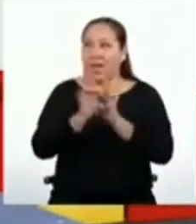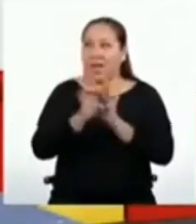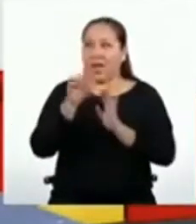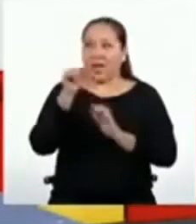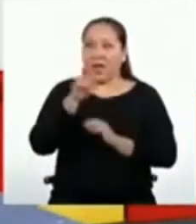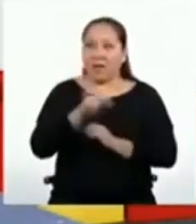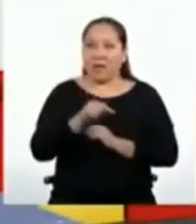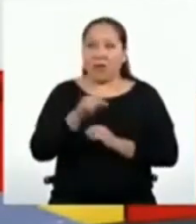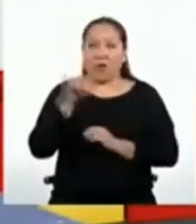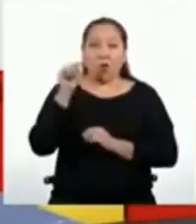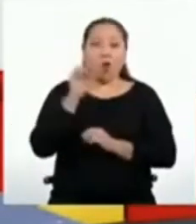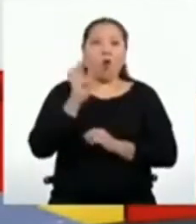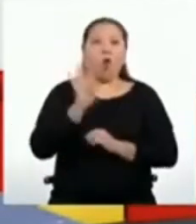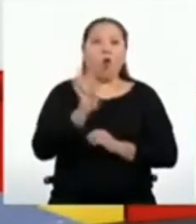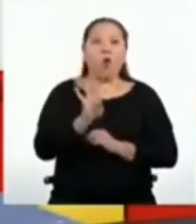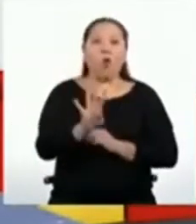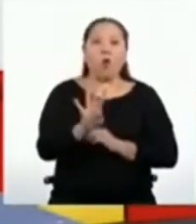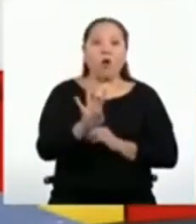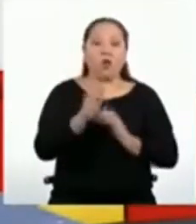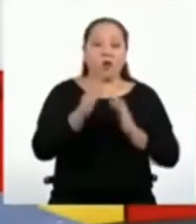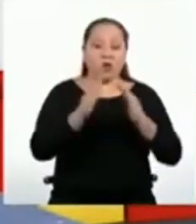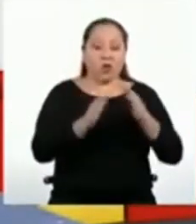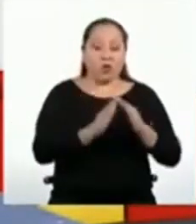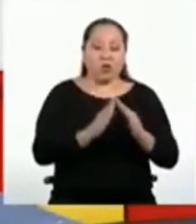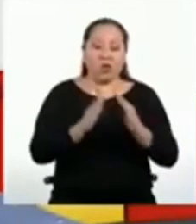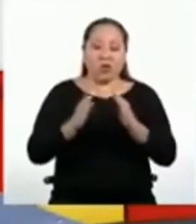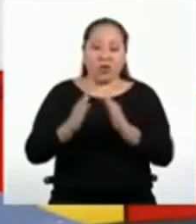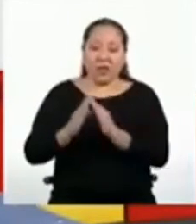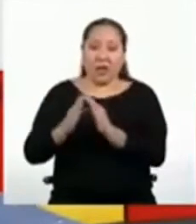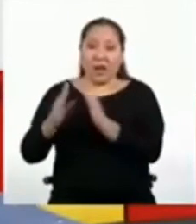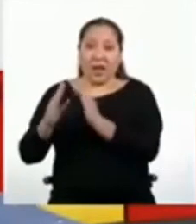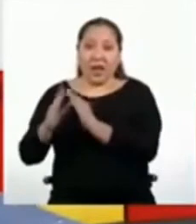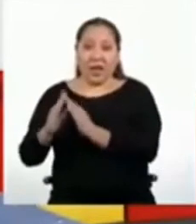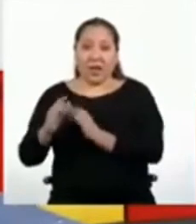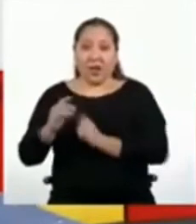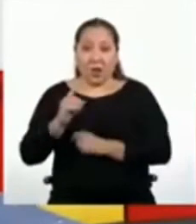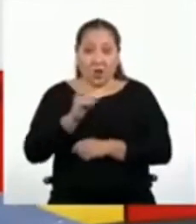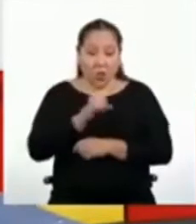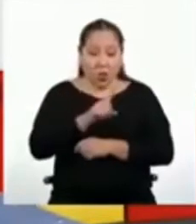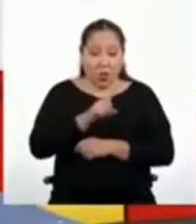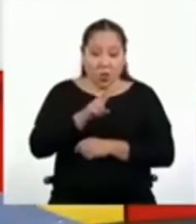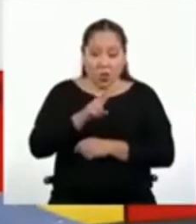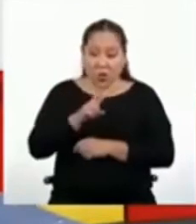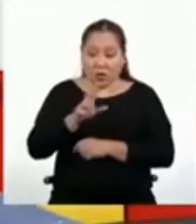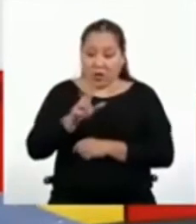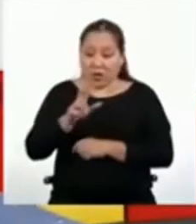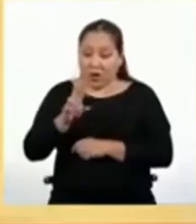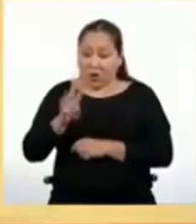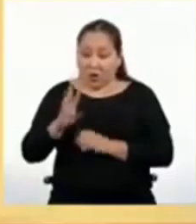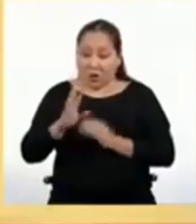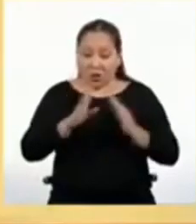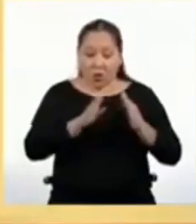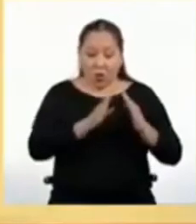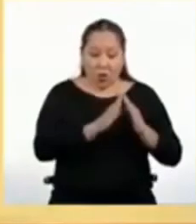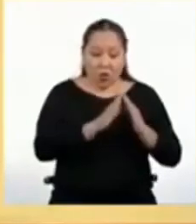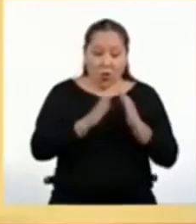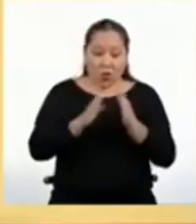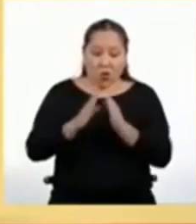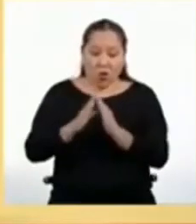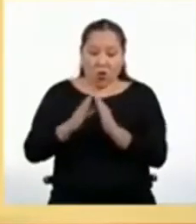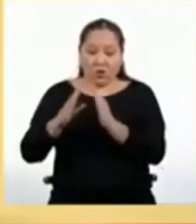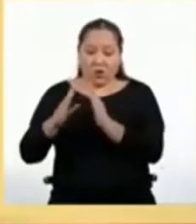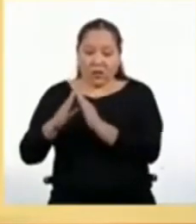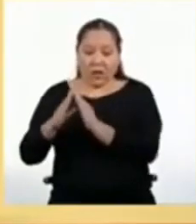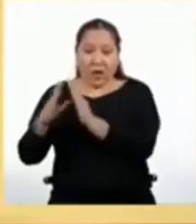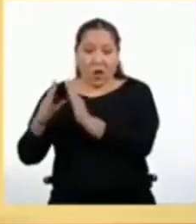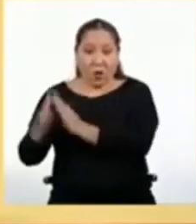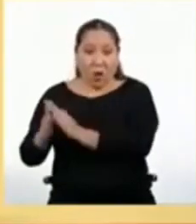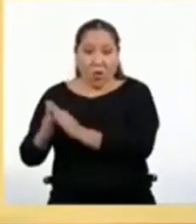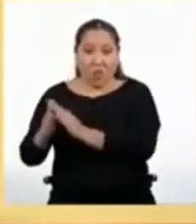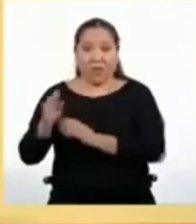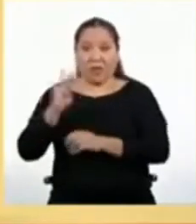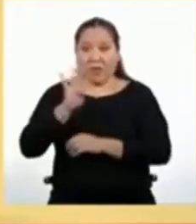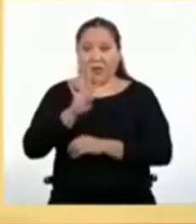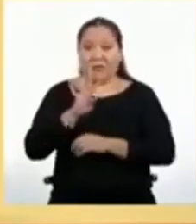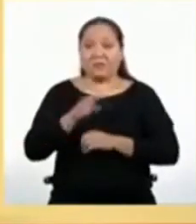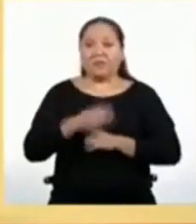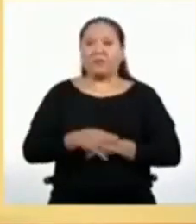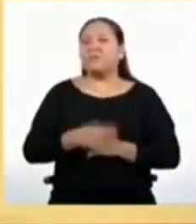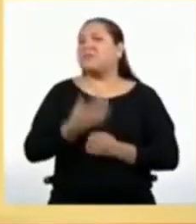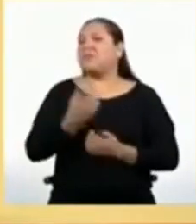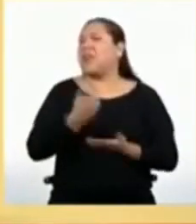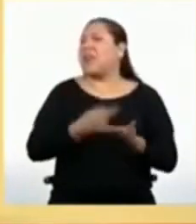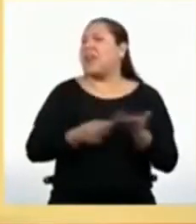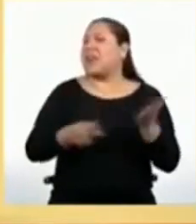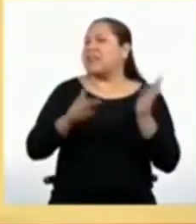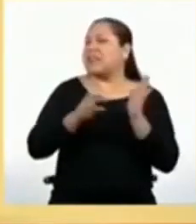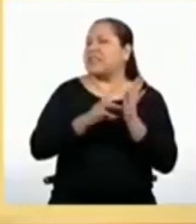hay 4 triángulos de base. 1, 2, 3, 4. ¿Y eso qué quiere decir? Veamos